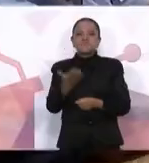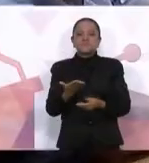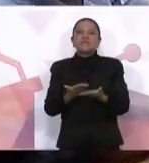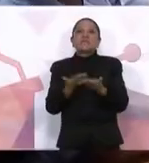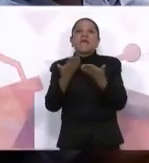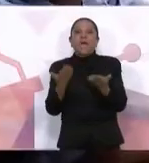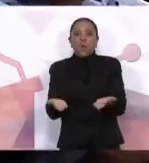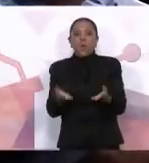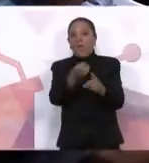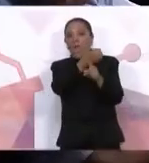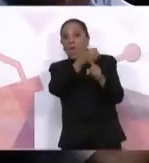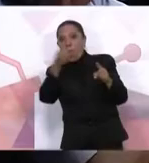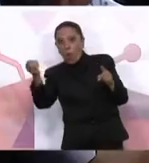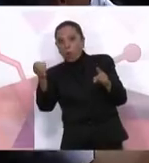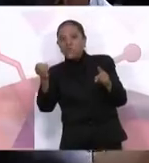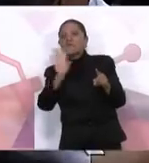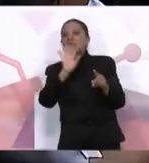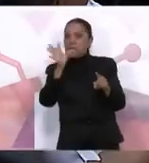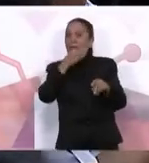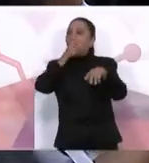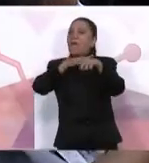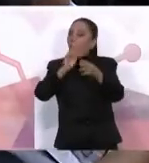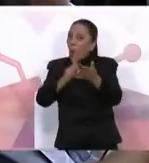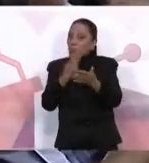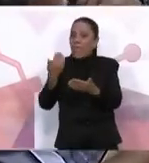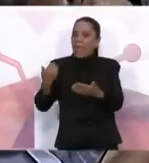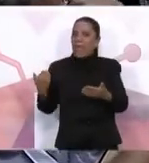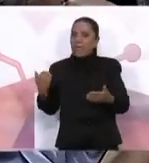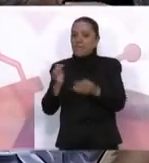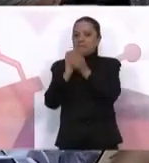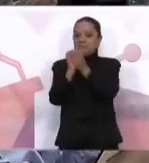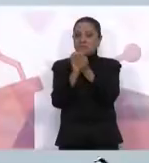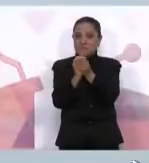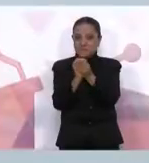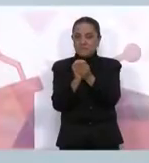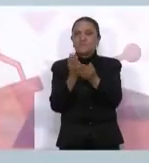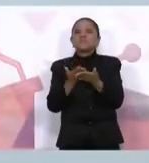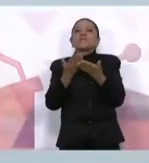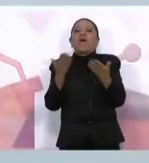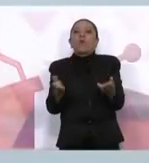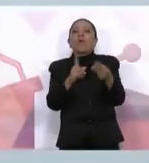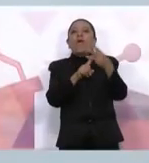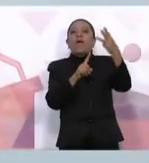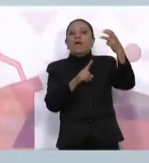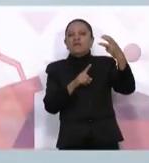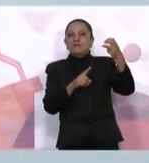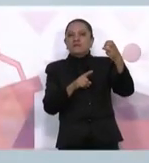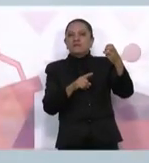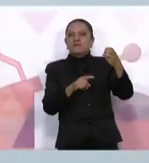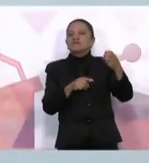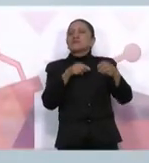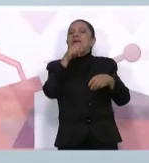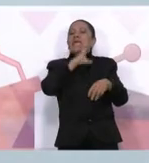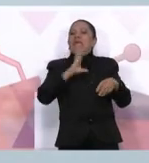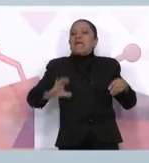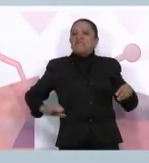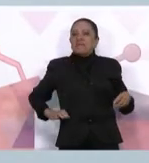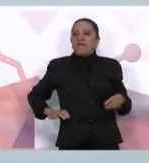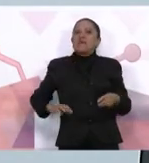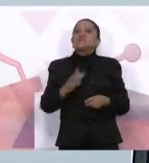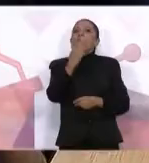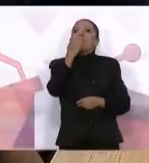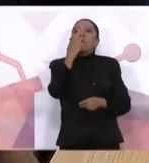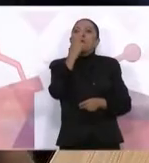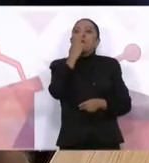decimos fue previamente ya ha sorteado toca el turno del candidato del partido humanista mario rojas alba